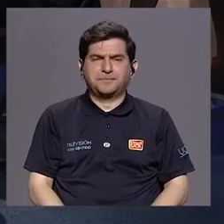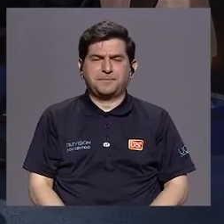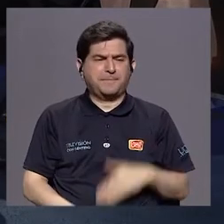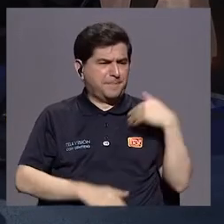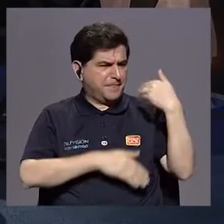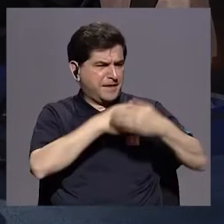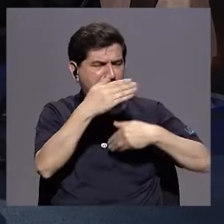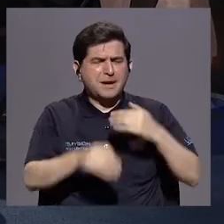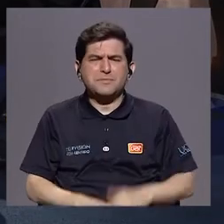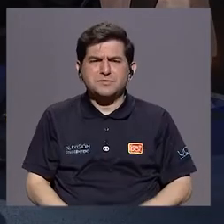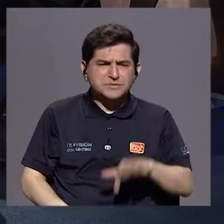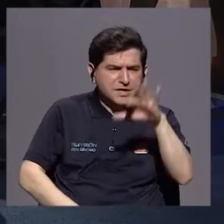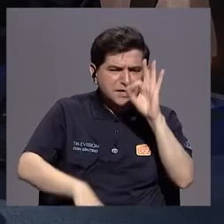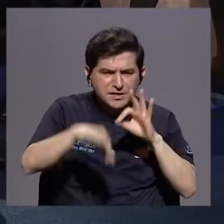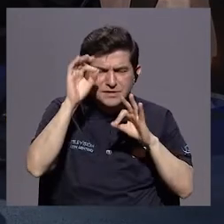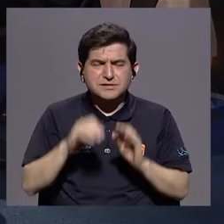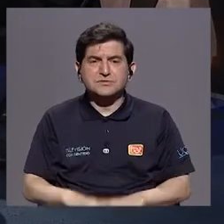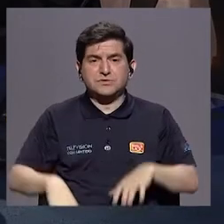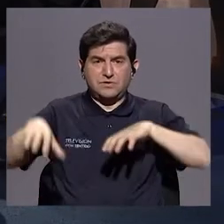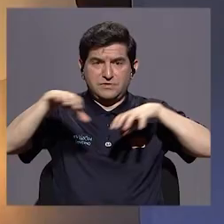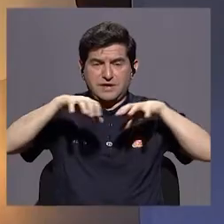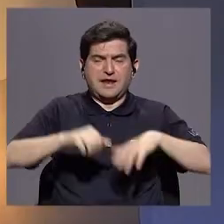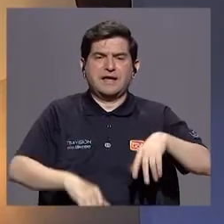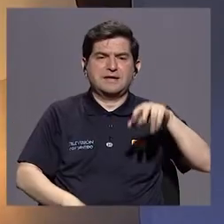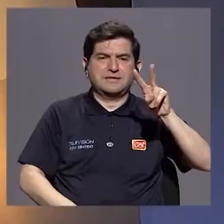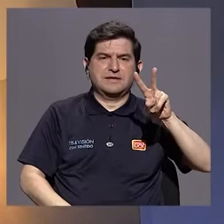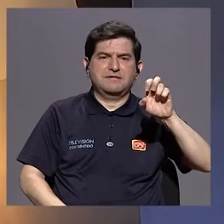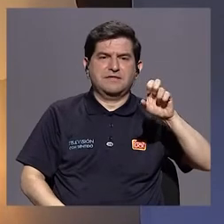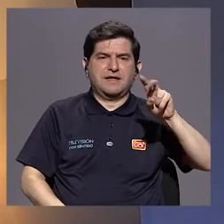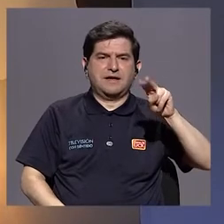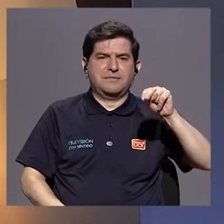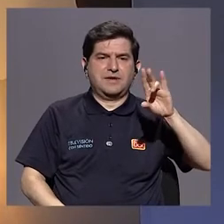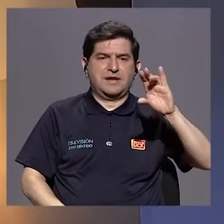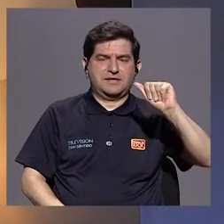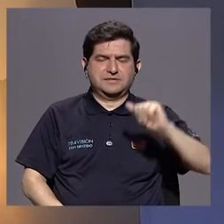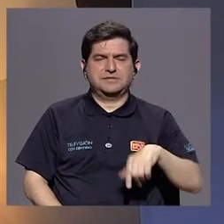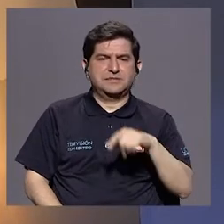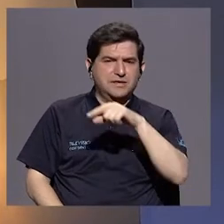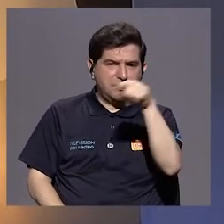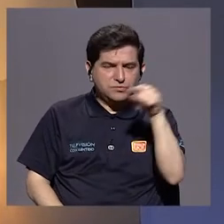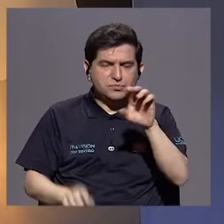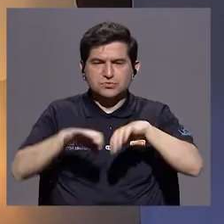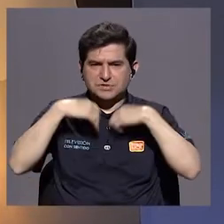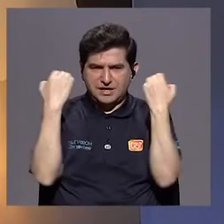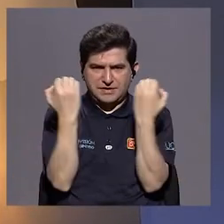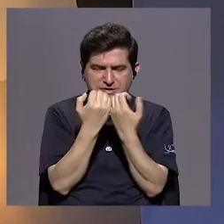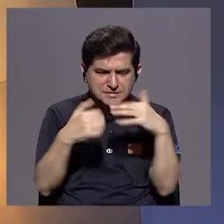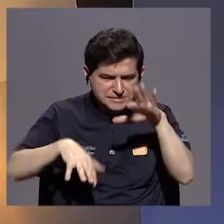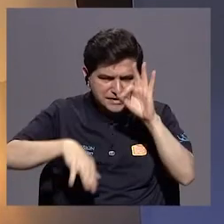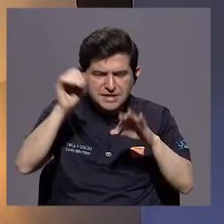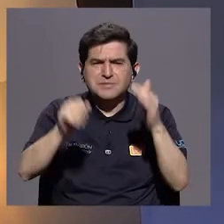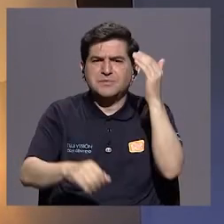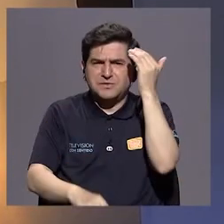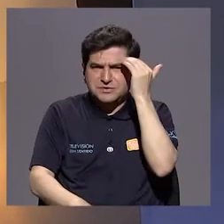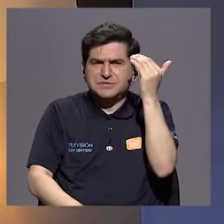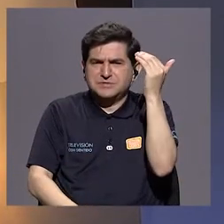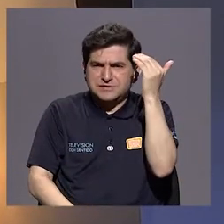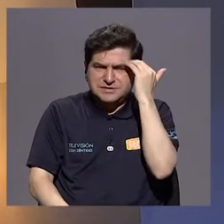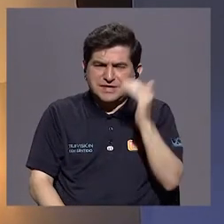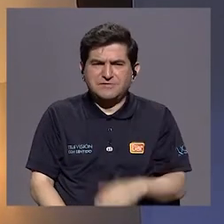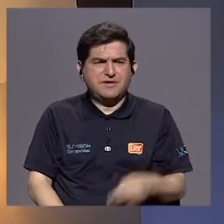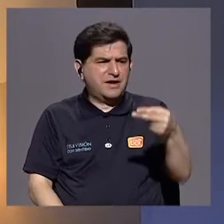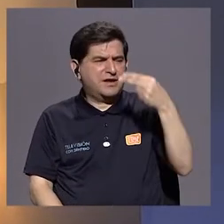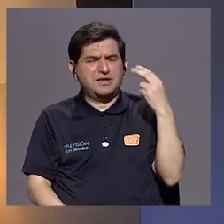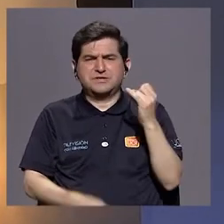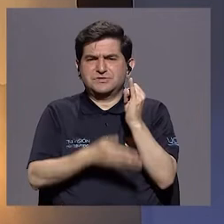proceso de curaduría de una bienal como la de venecia cuanto llegadas o llegan a ustedes los del equipo curatorial a conocer sobre las historias